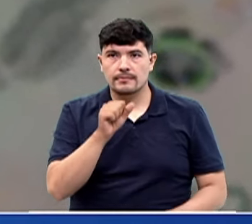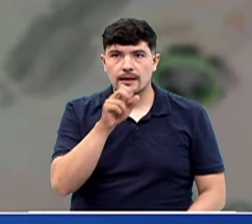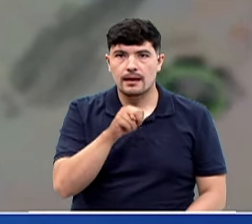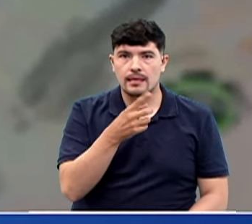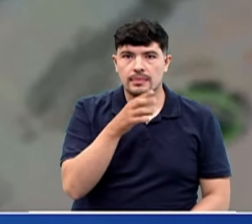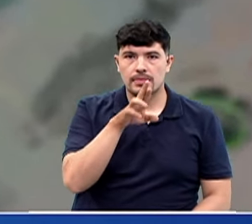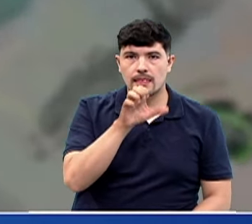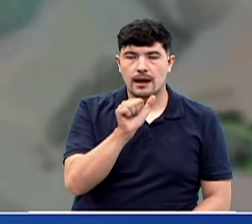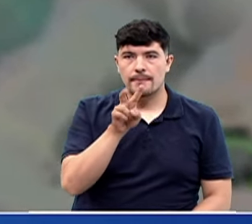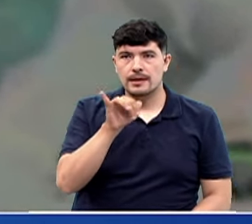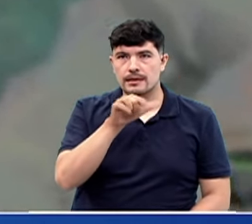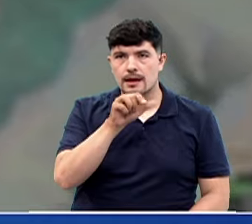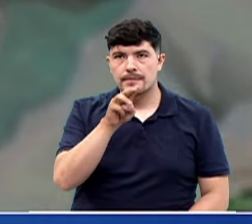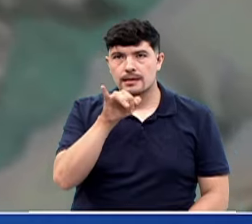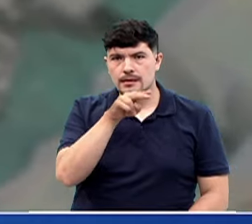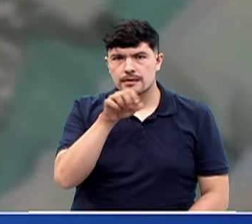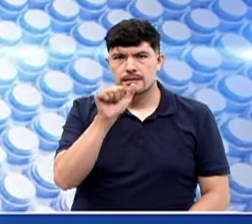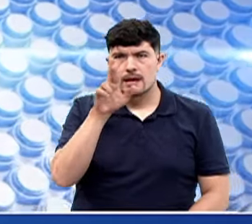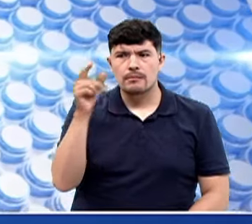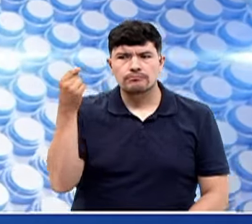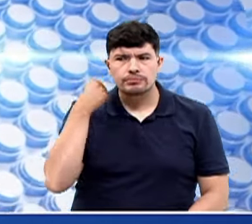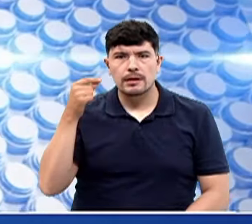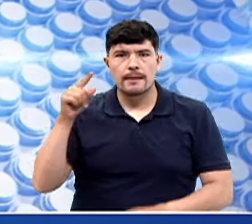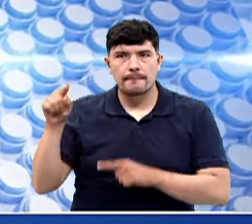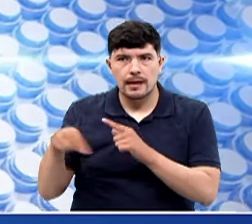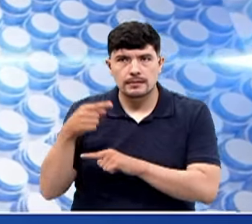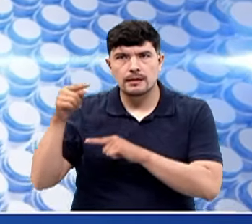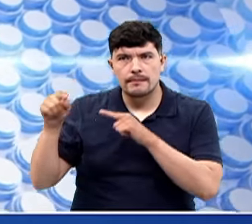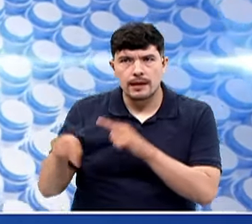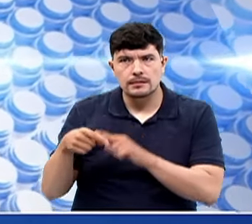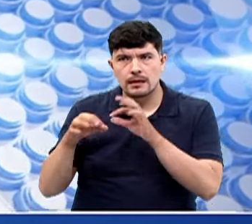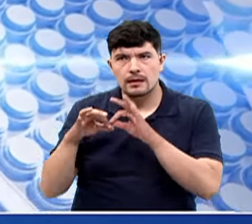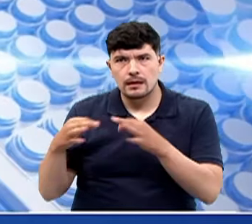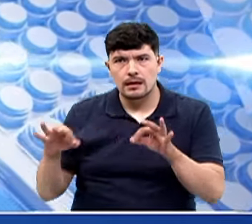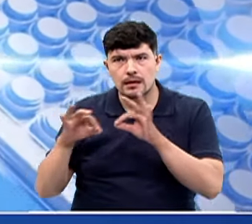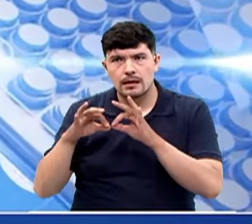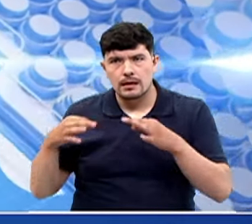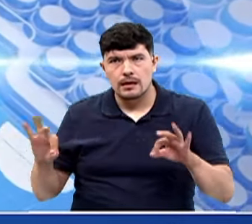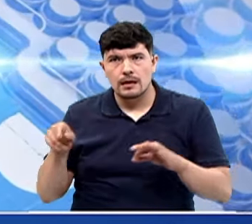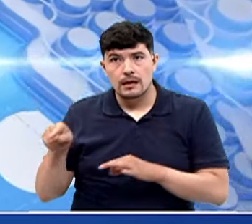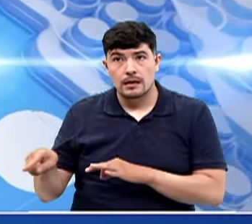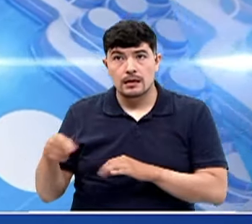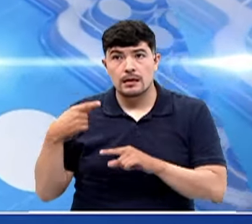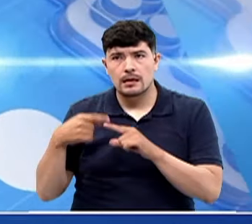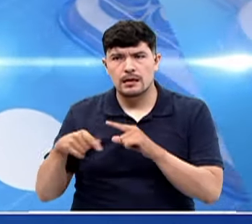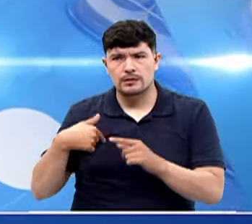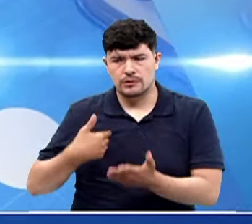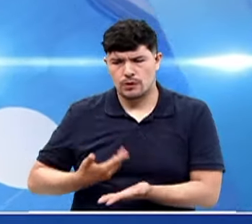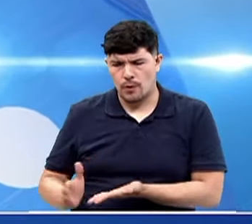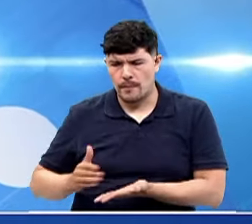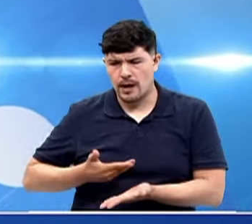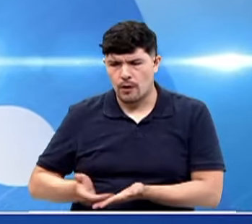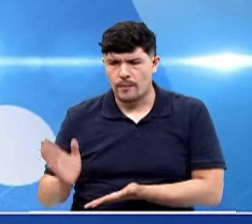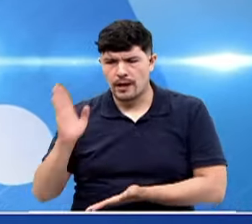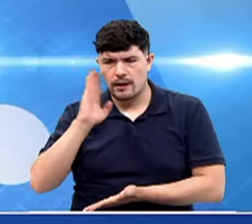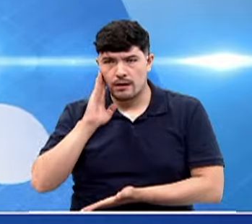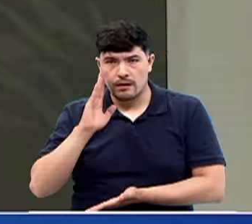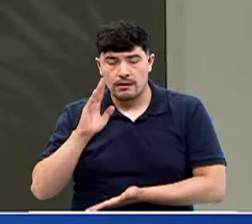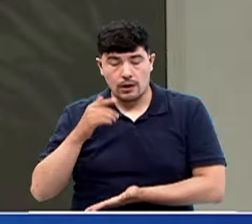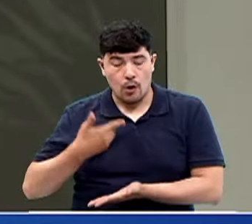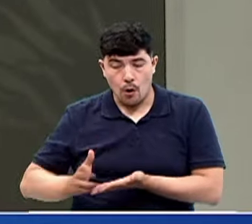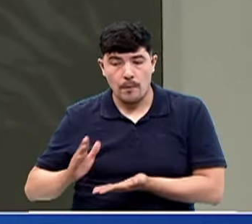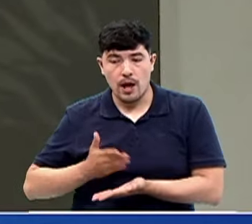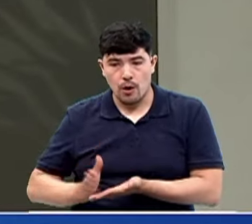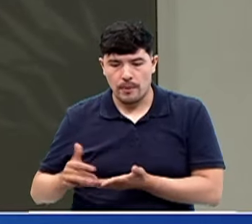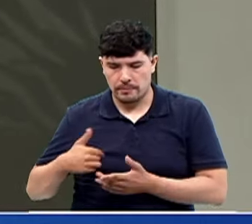denunció que durante el fin de semana comenzaron a llegar mensajes extraños a su celular por compras hechas con su tarjeta de crédito